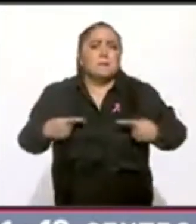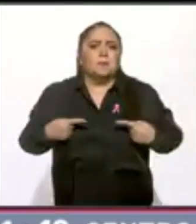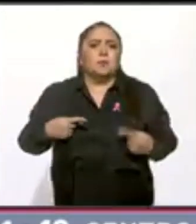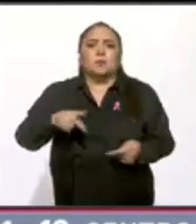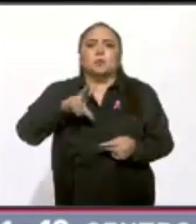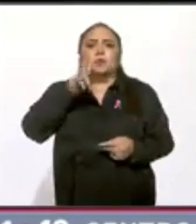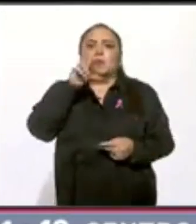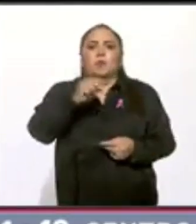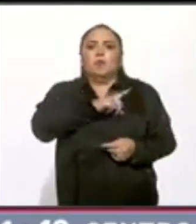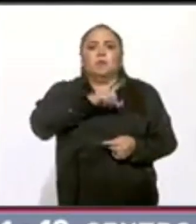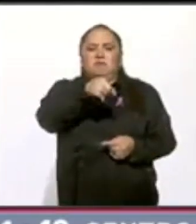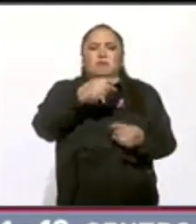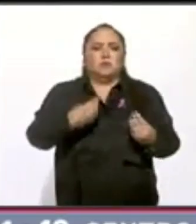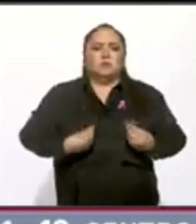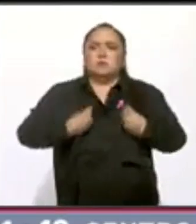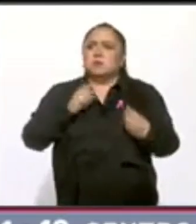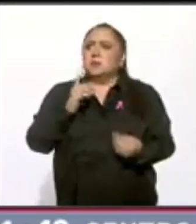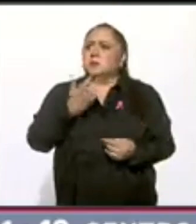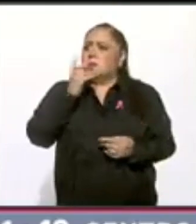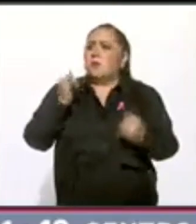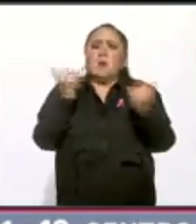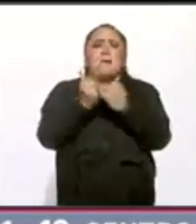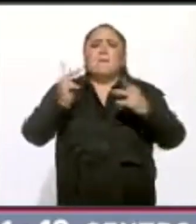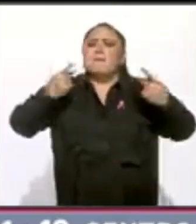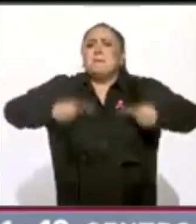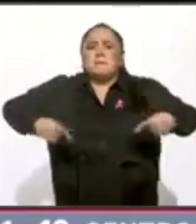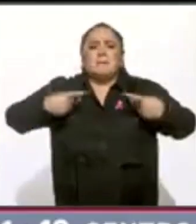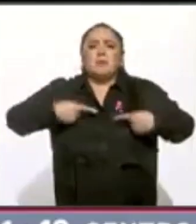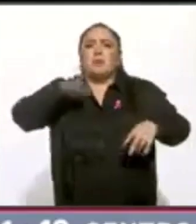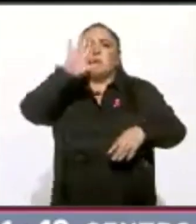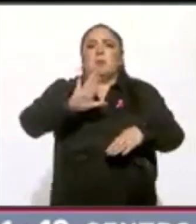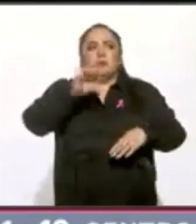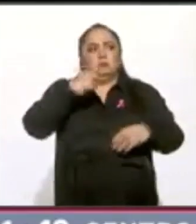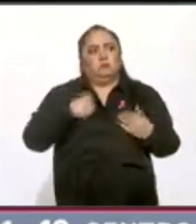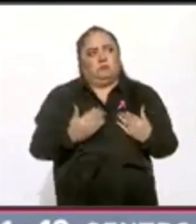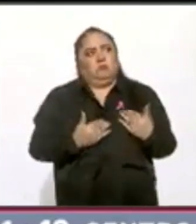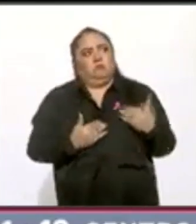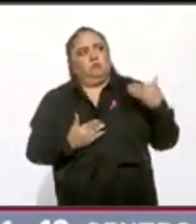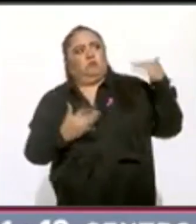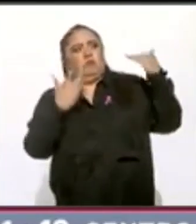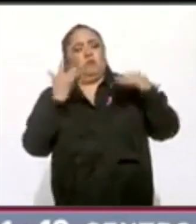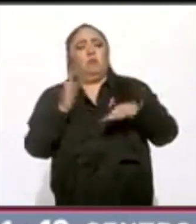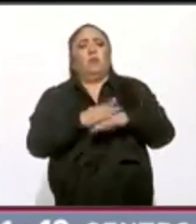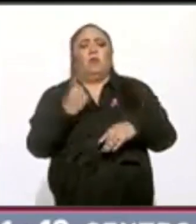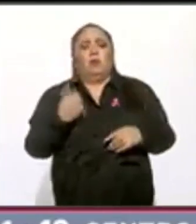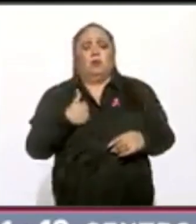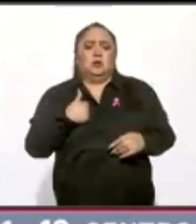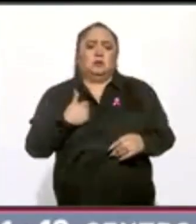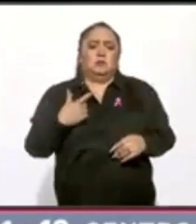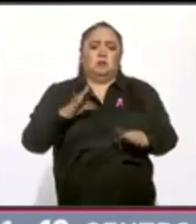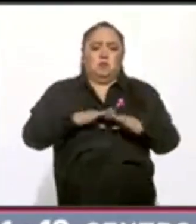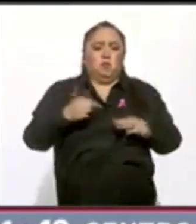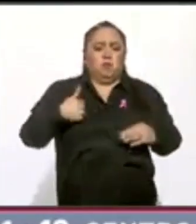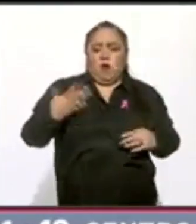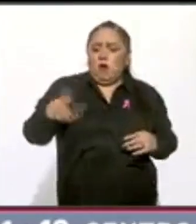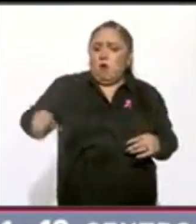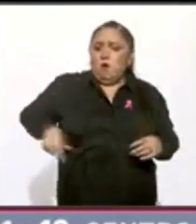de vivir la ciudad como cualquier persona, no como el que tiene el privilegio de